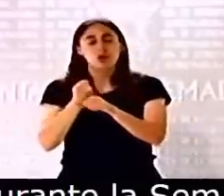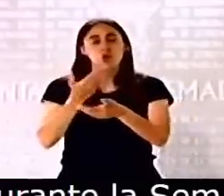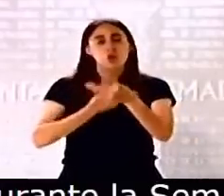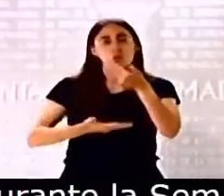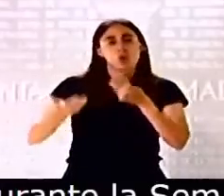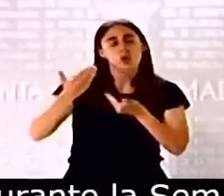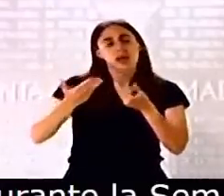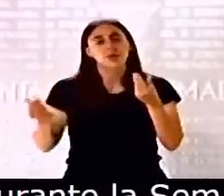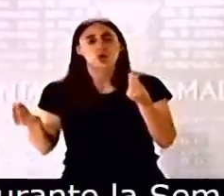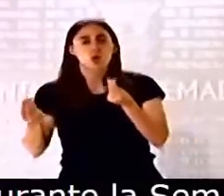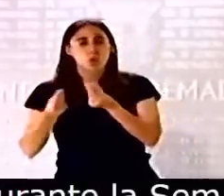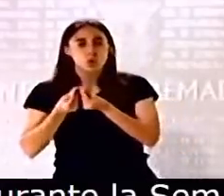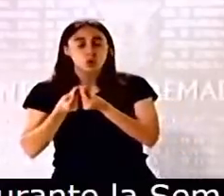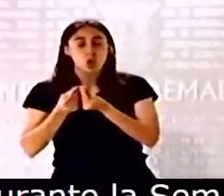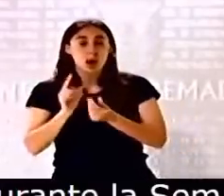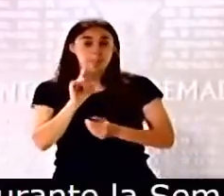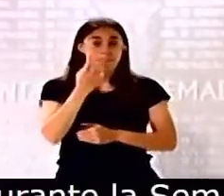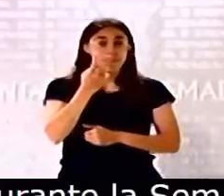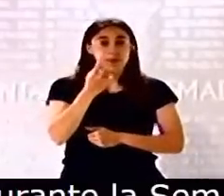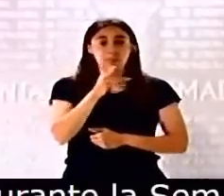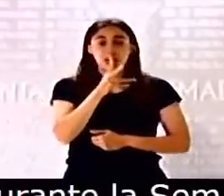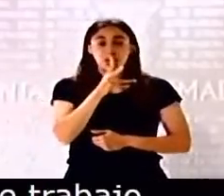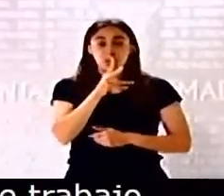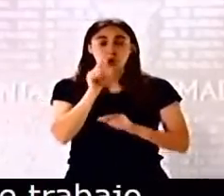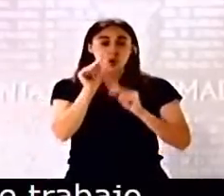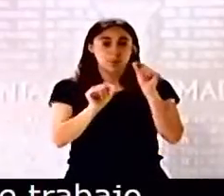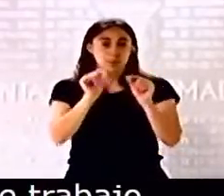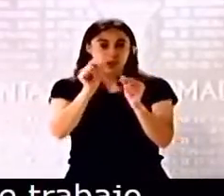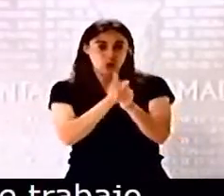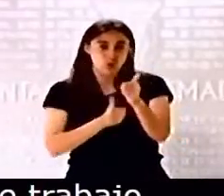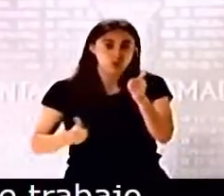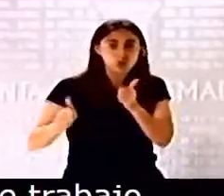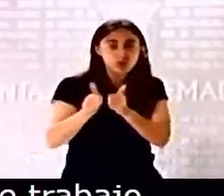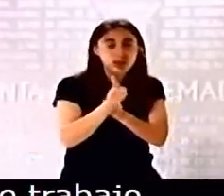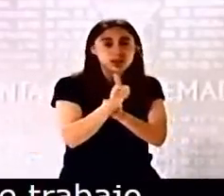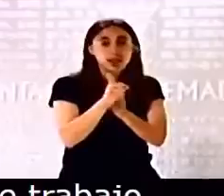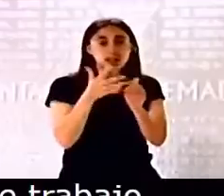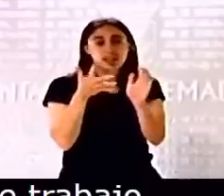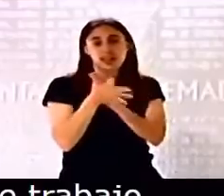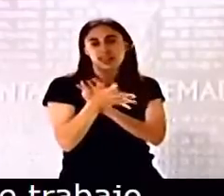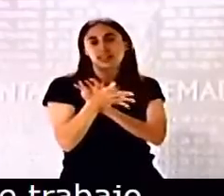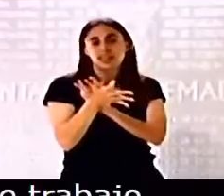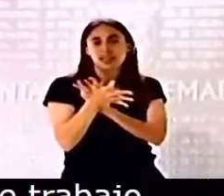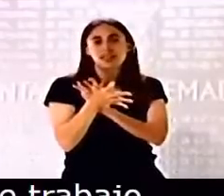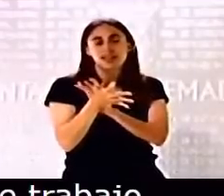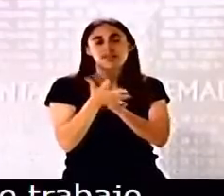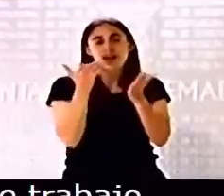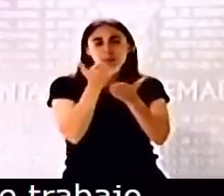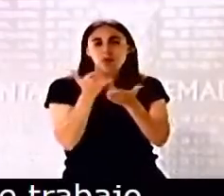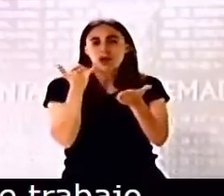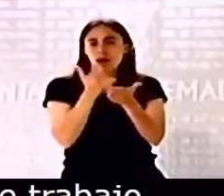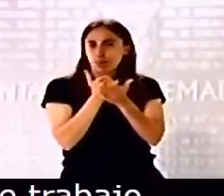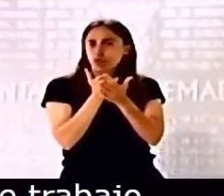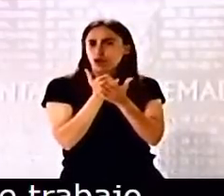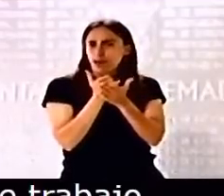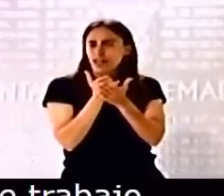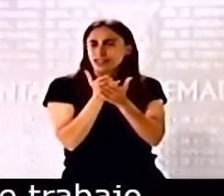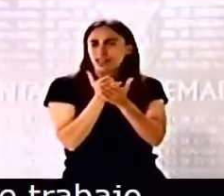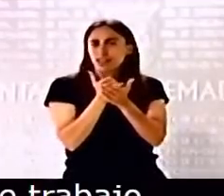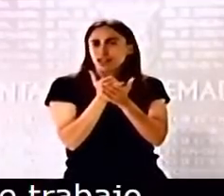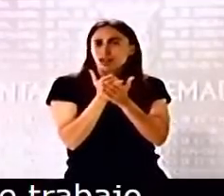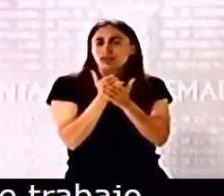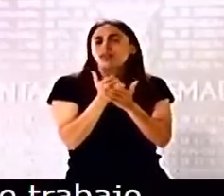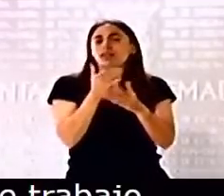conjunto, primero de adelantarnos al virus, acudiendo a esos cribados masivos y llamarles a la responsabilidad y a que sigan